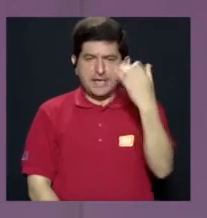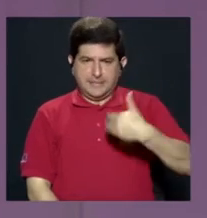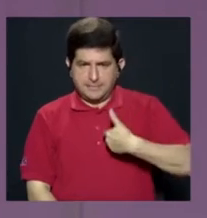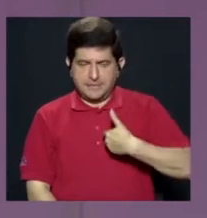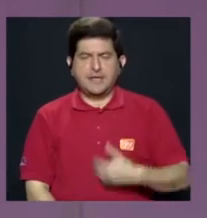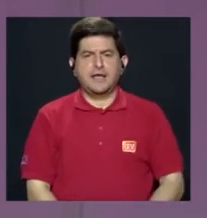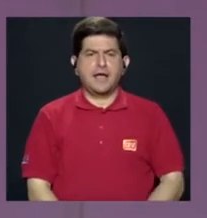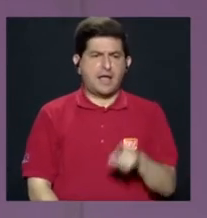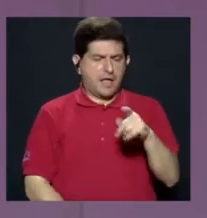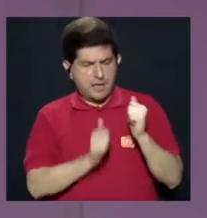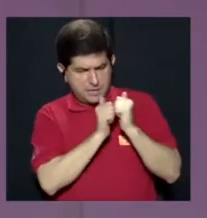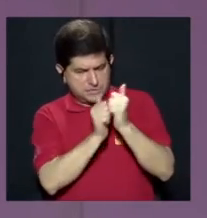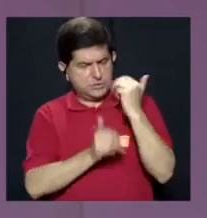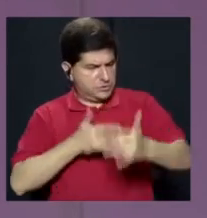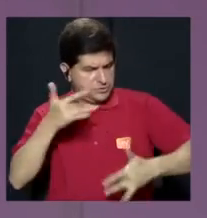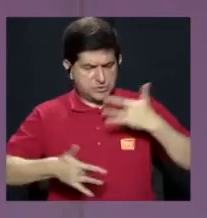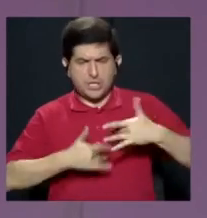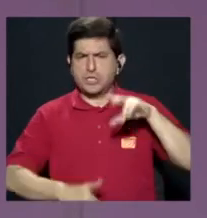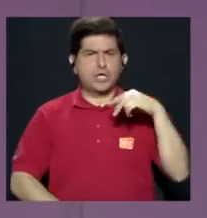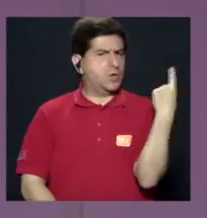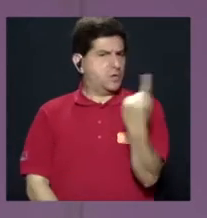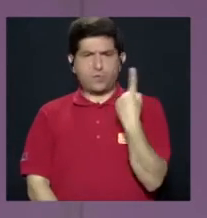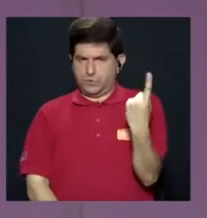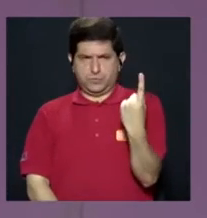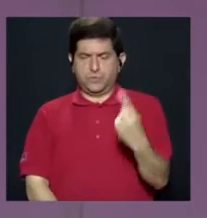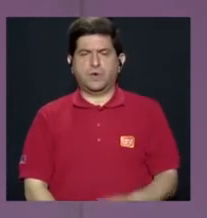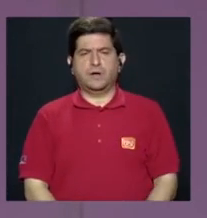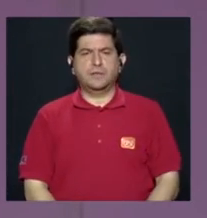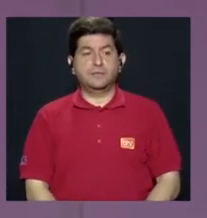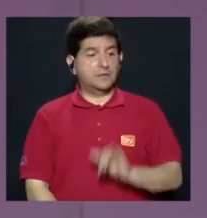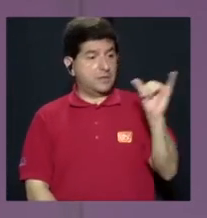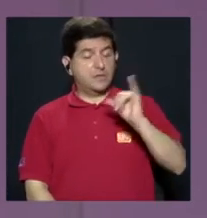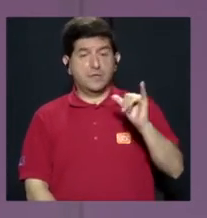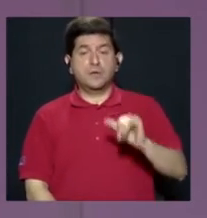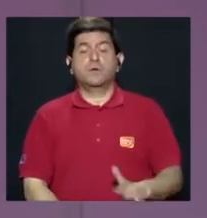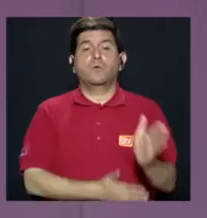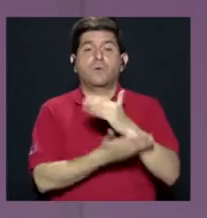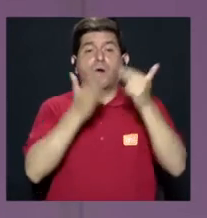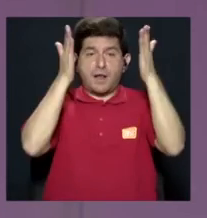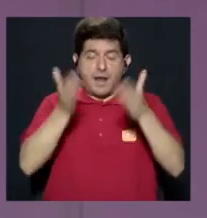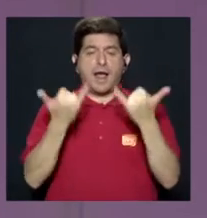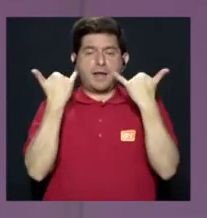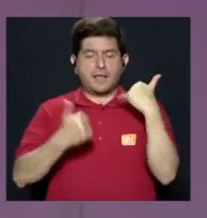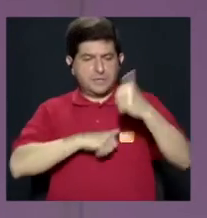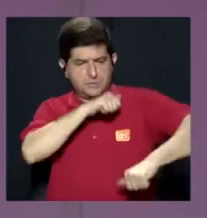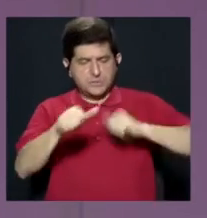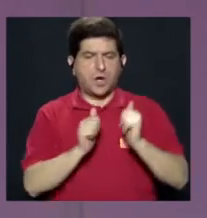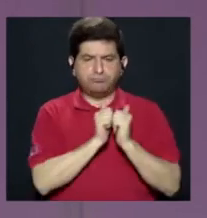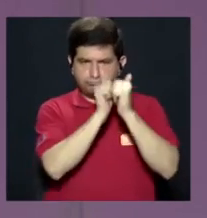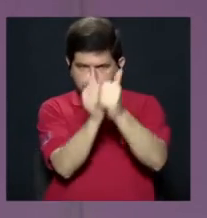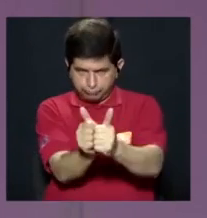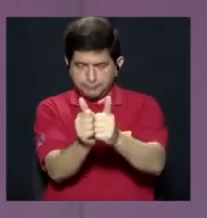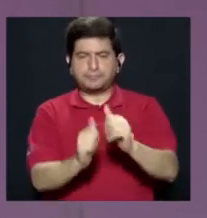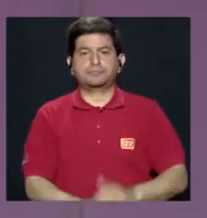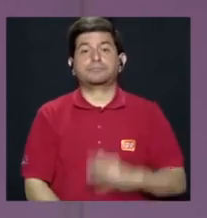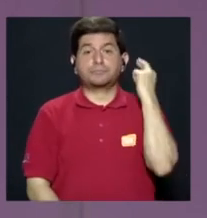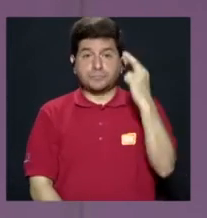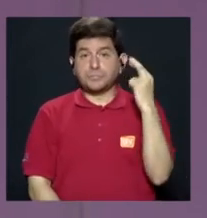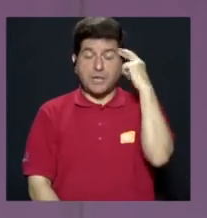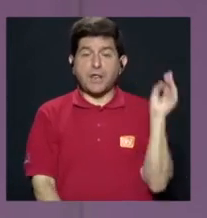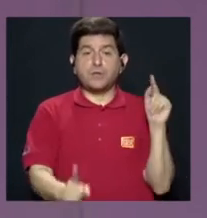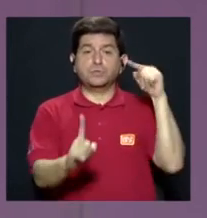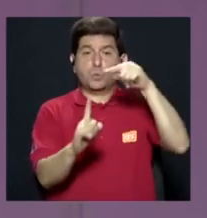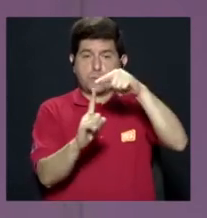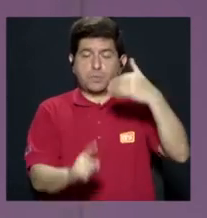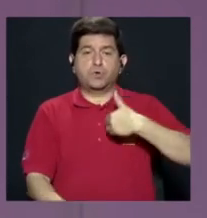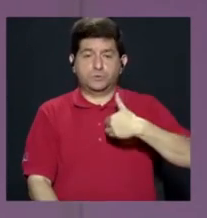de que se sintieran acompañadas, que no se sintieran solas, que sintieran que había alguien que ya luchaba junto a ellas. Y por eso fue el propósito